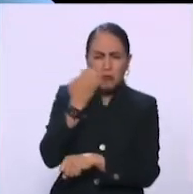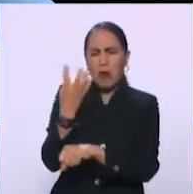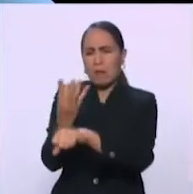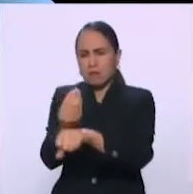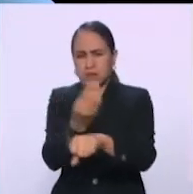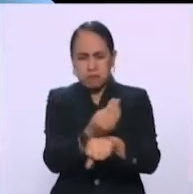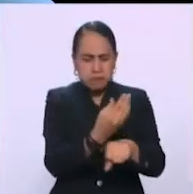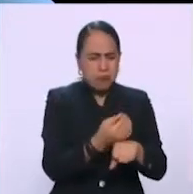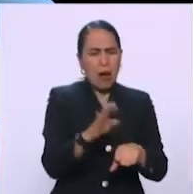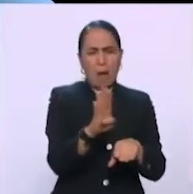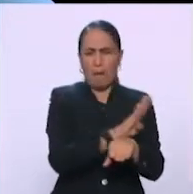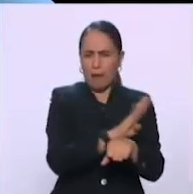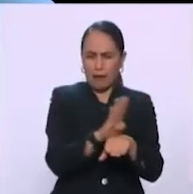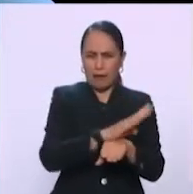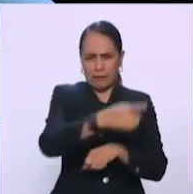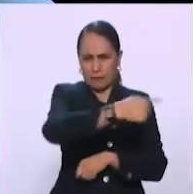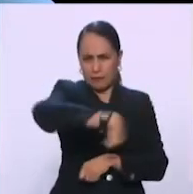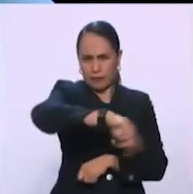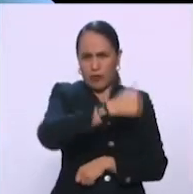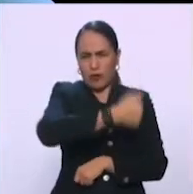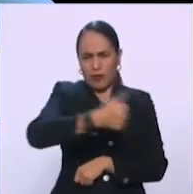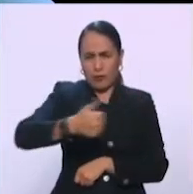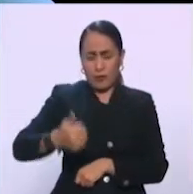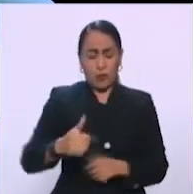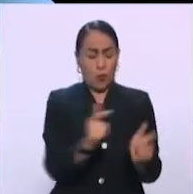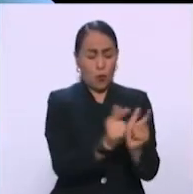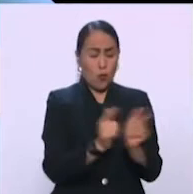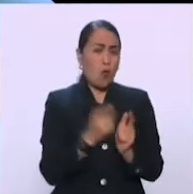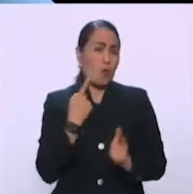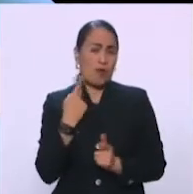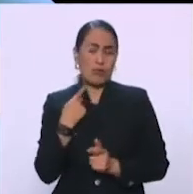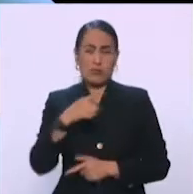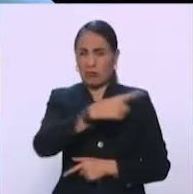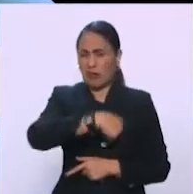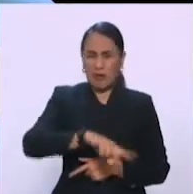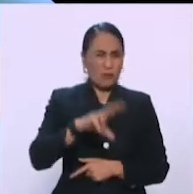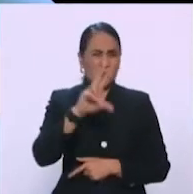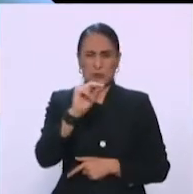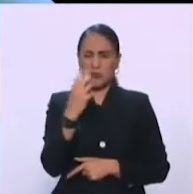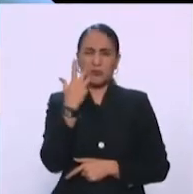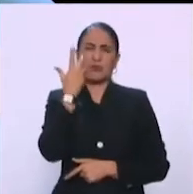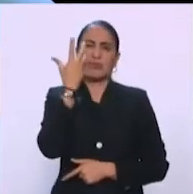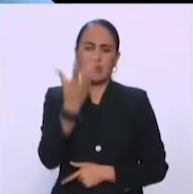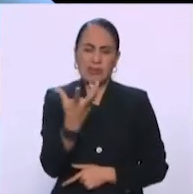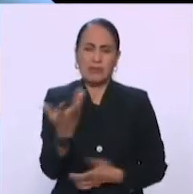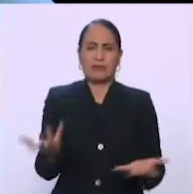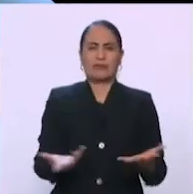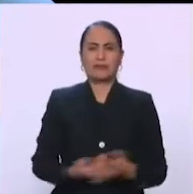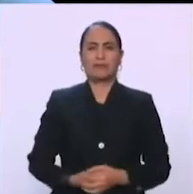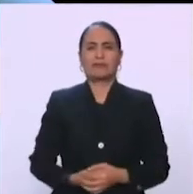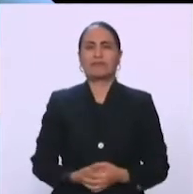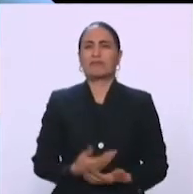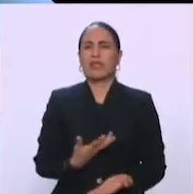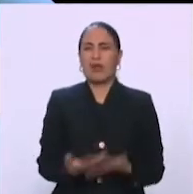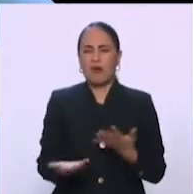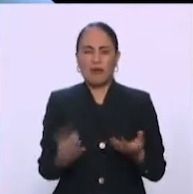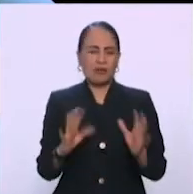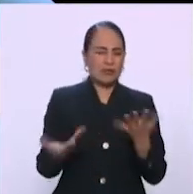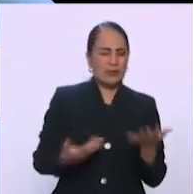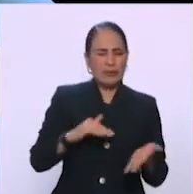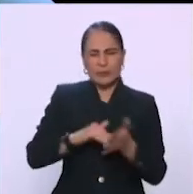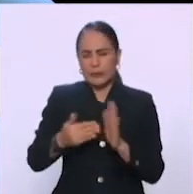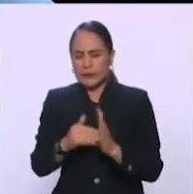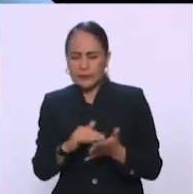al beneficio nuestro. Eso es lo que ellos no quieren, y esta desesperación los lleva justamente a hacer esta alianza